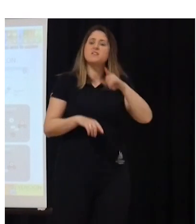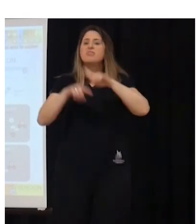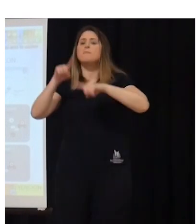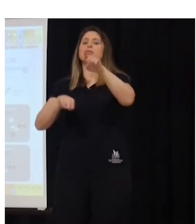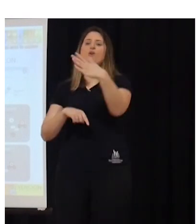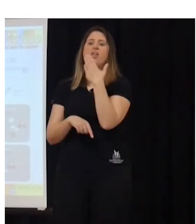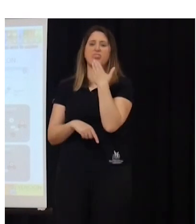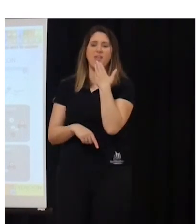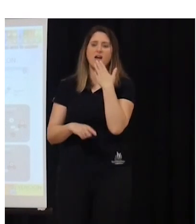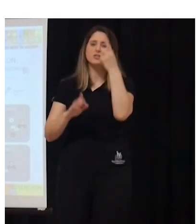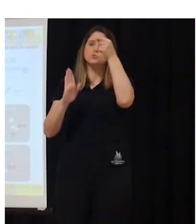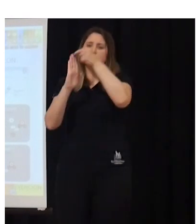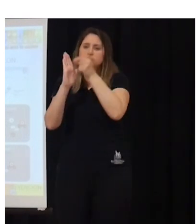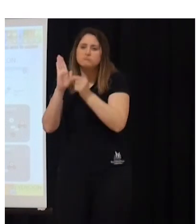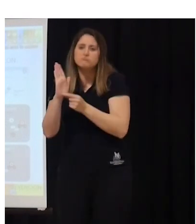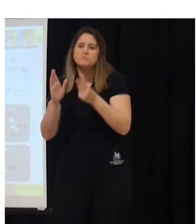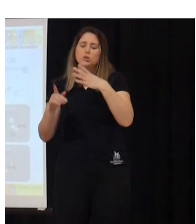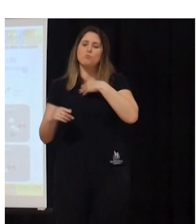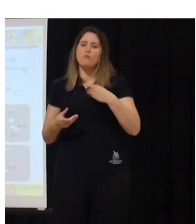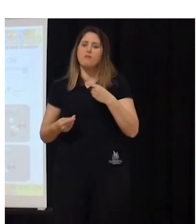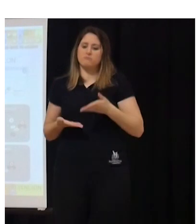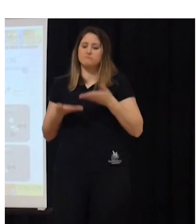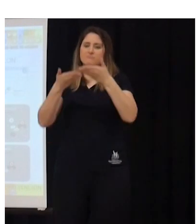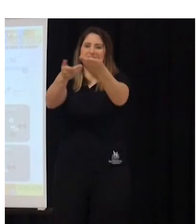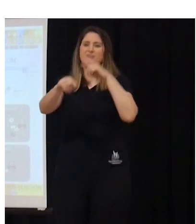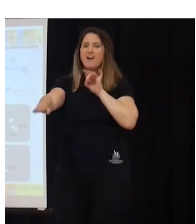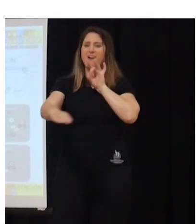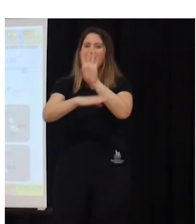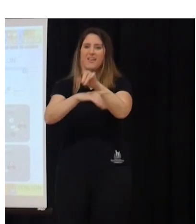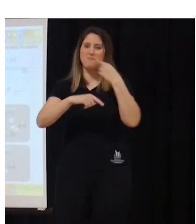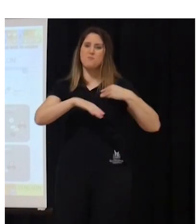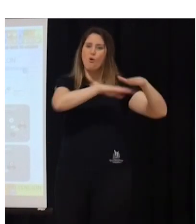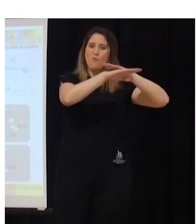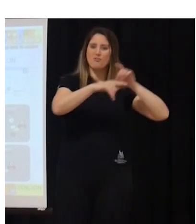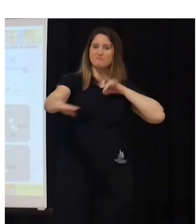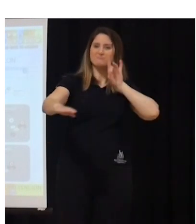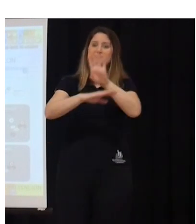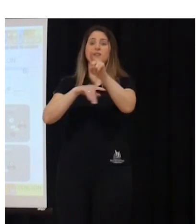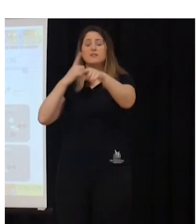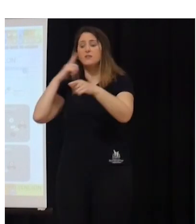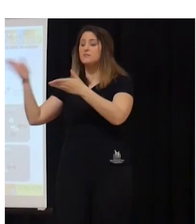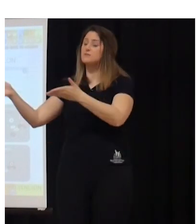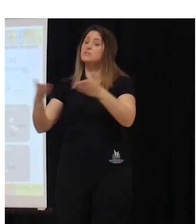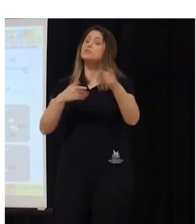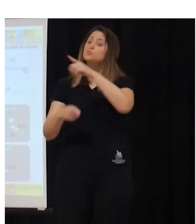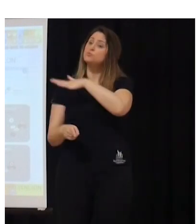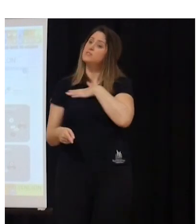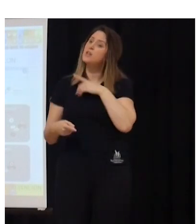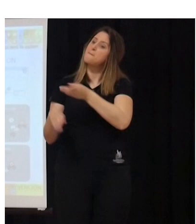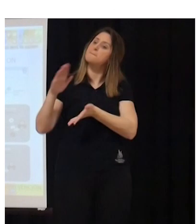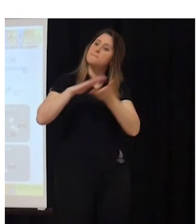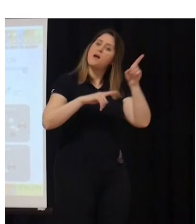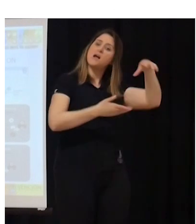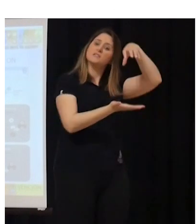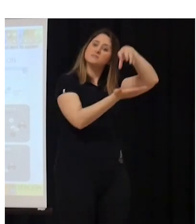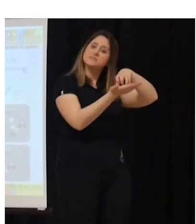tienen los requisitos, habrán recibido una invitación de consellería diciendo, si usted quiere, se